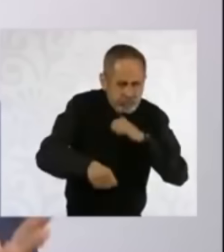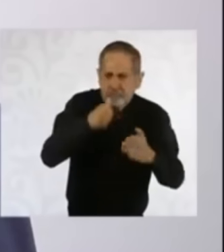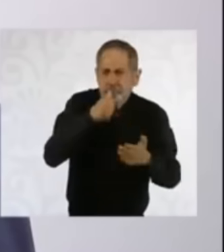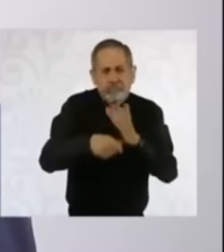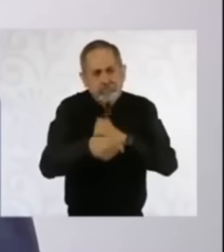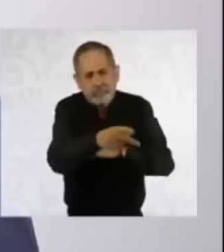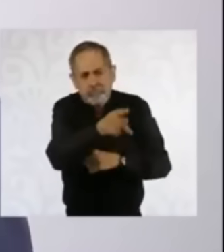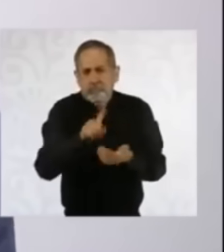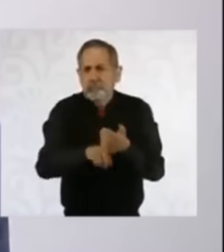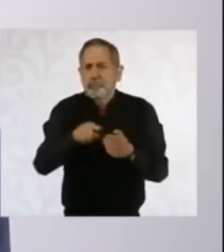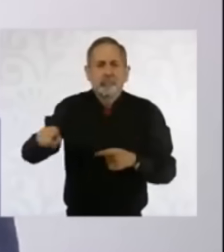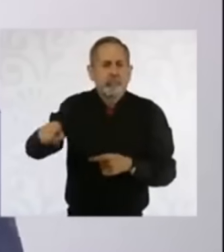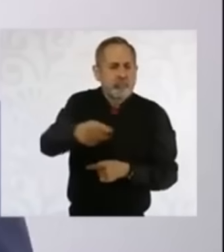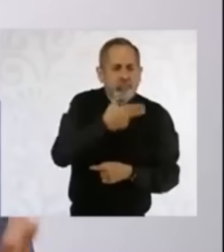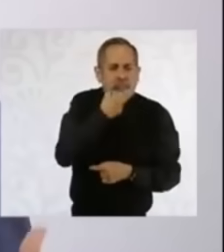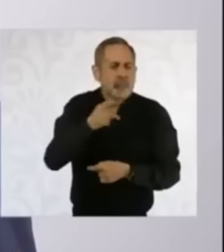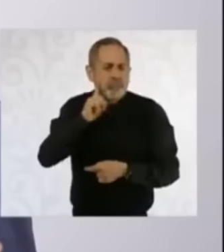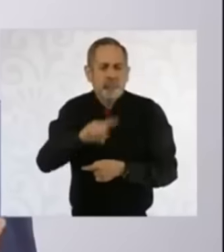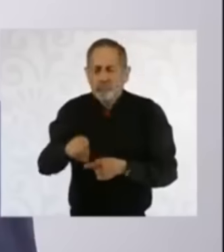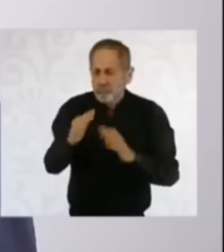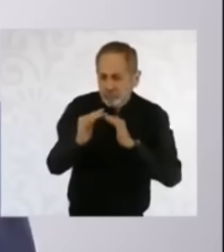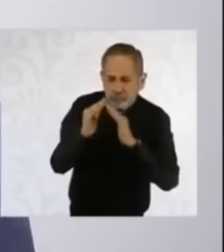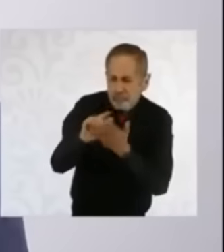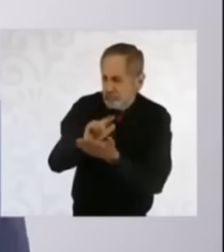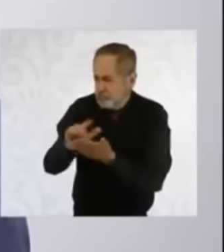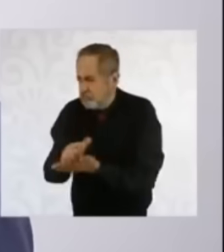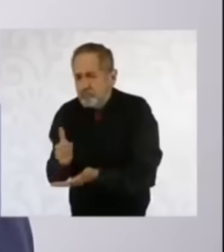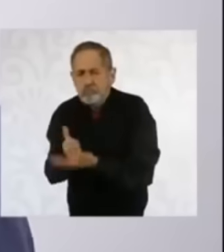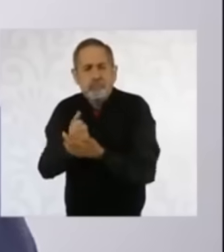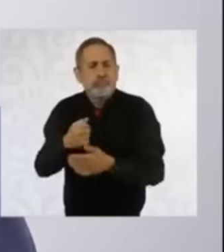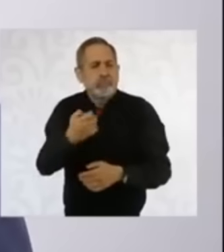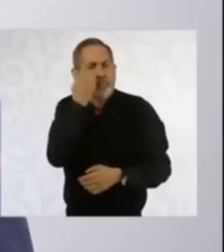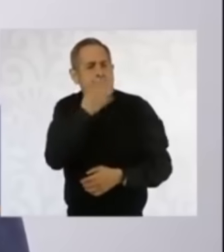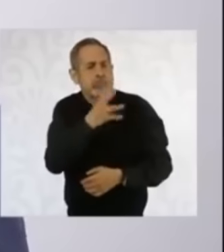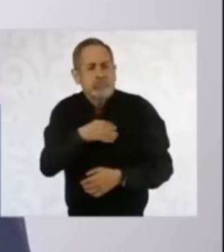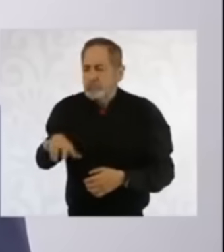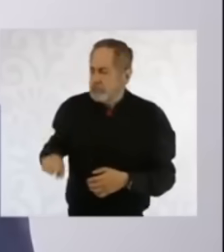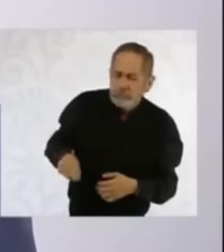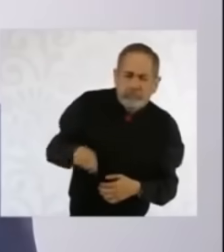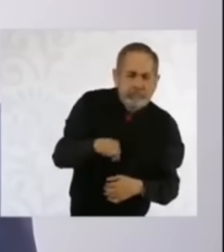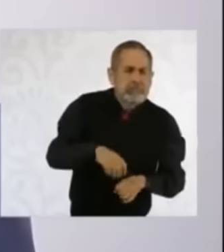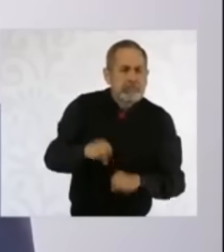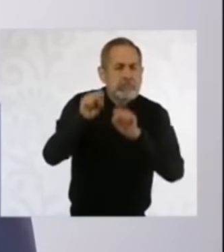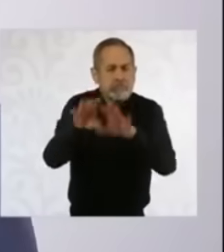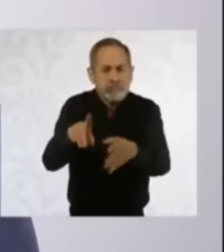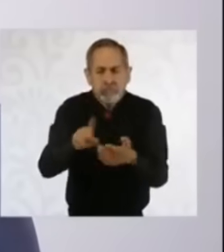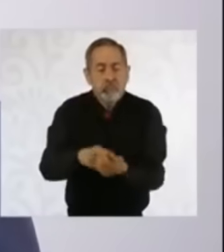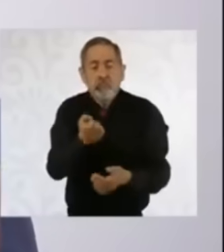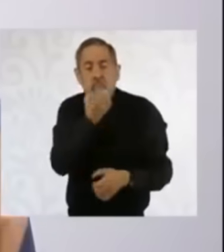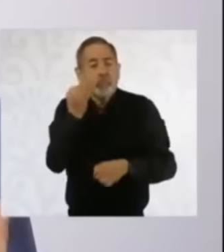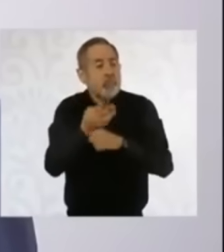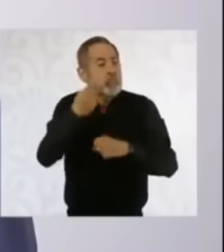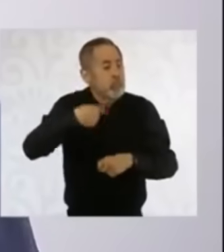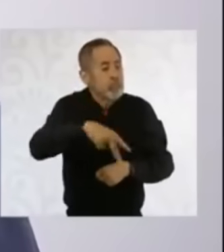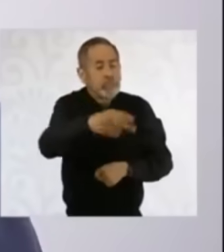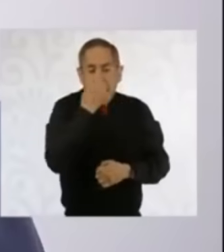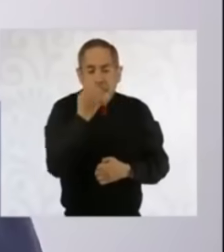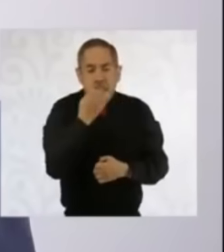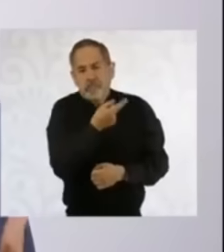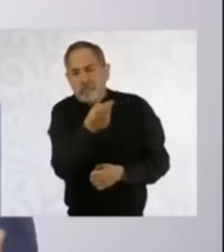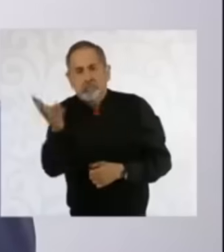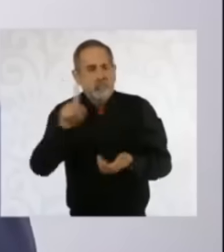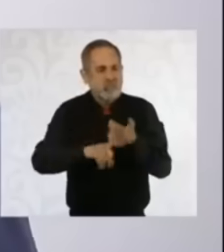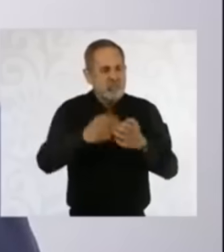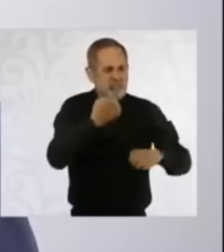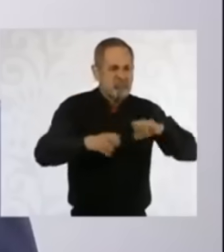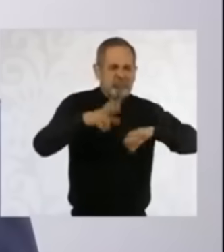compren en la tiendita de la esquina en el mercado en la panadería del barrio además con la App del buen fin podemos encontrar